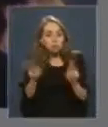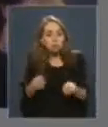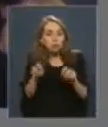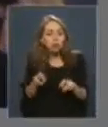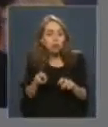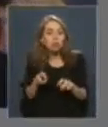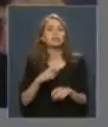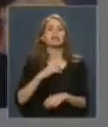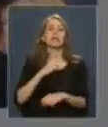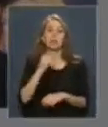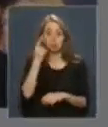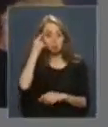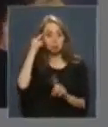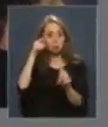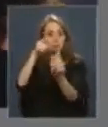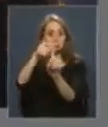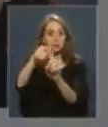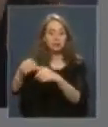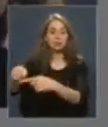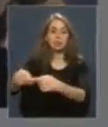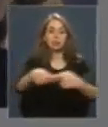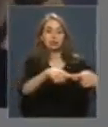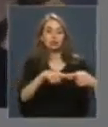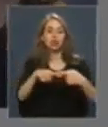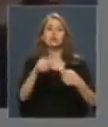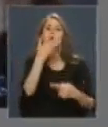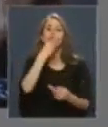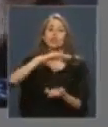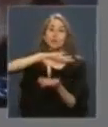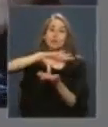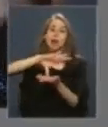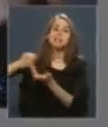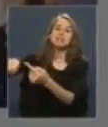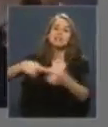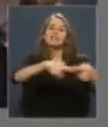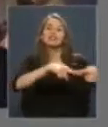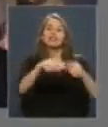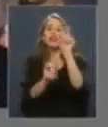que debemos seguir a una sociedad. Sería lindo una sociedad que fuera